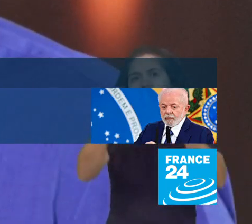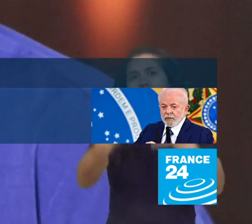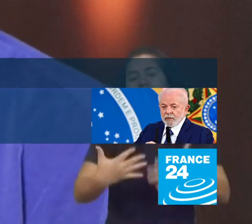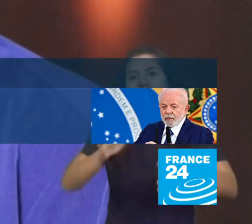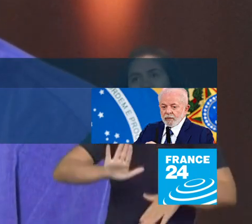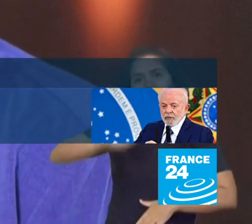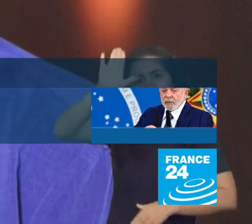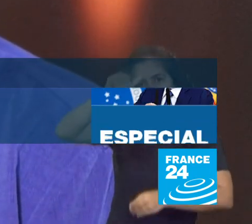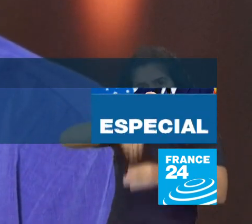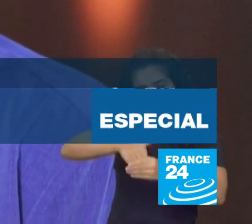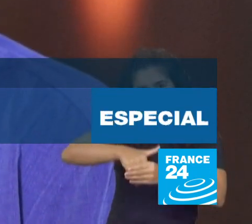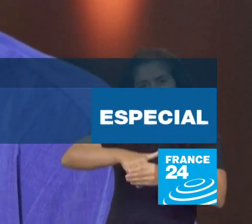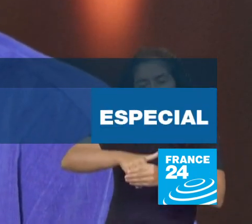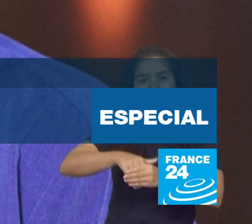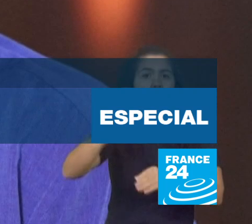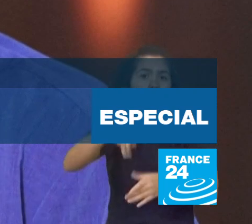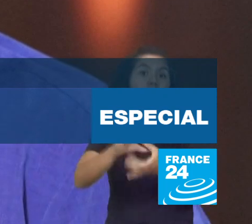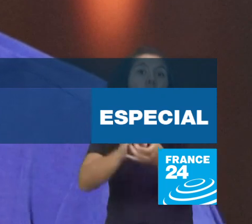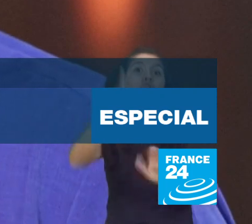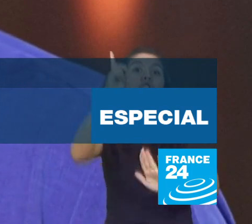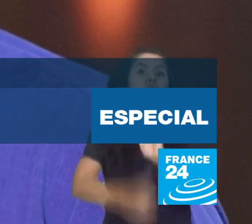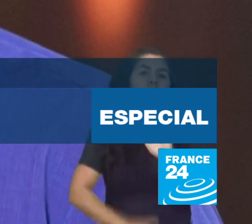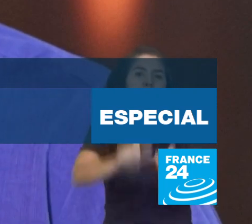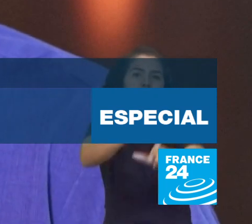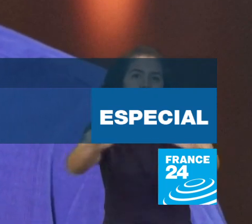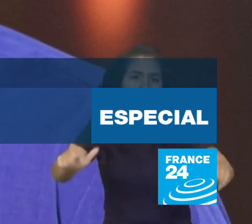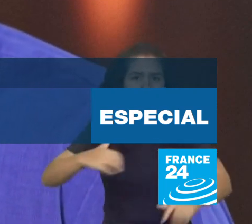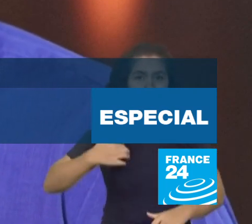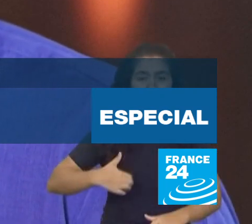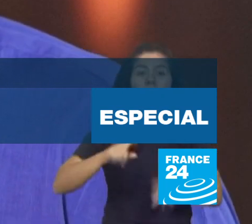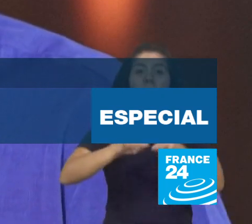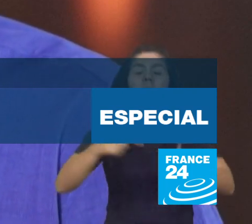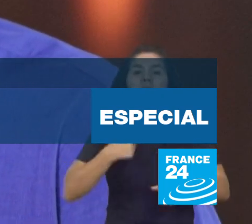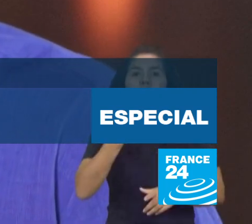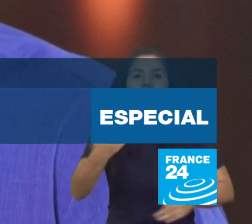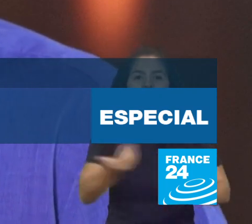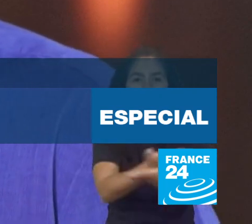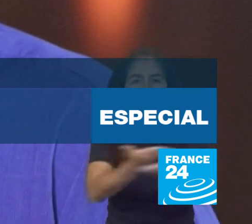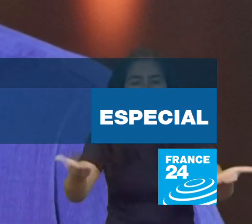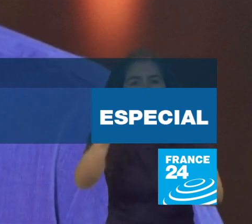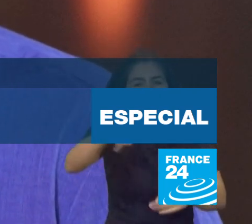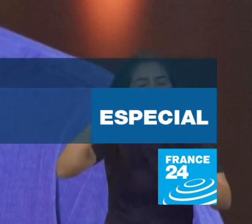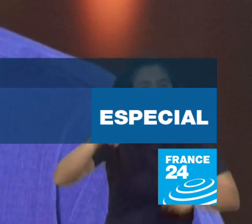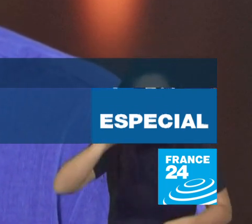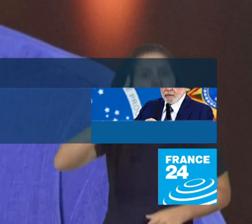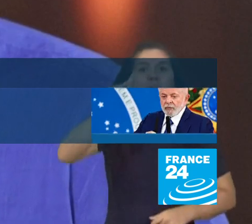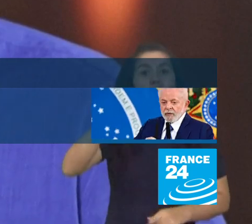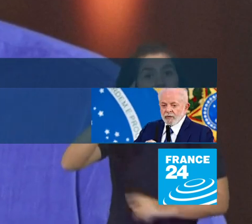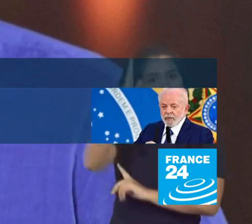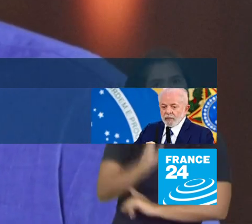en este momento están en 38 y existe la posibilidad de desdoblar el Ministerio de Justicia con lo cual tendría un